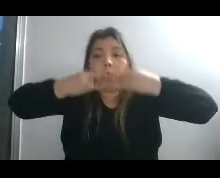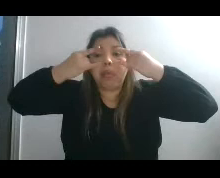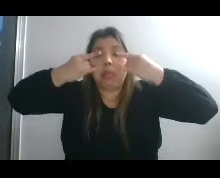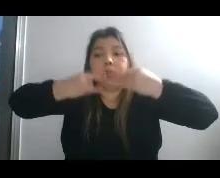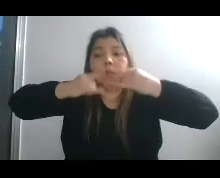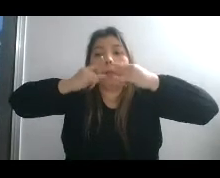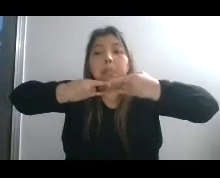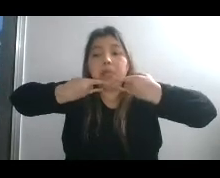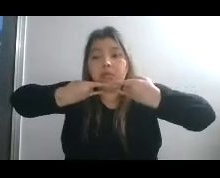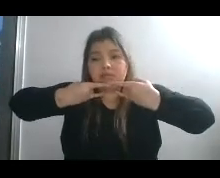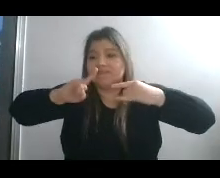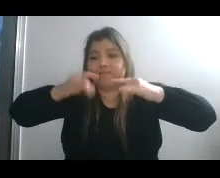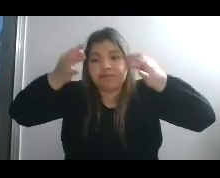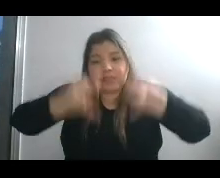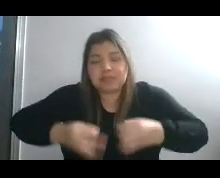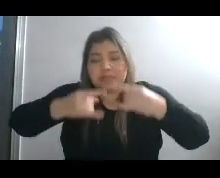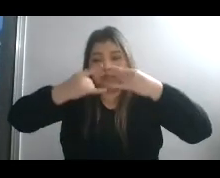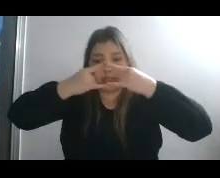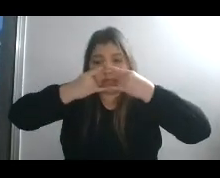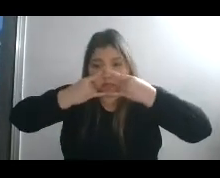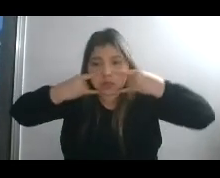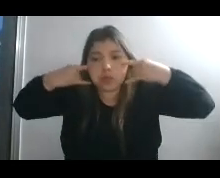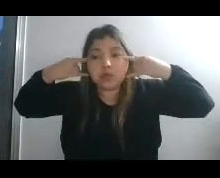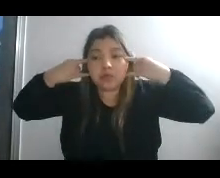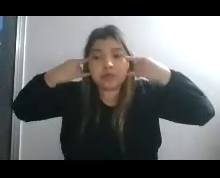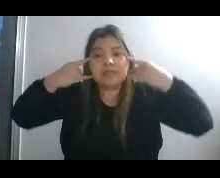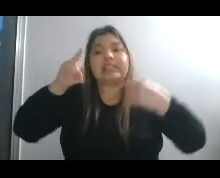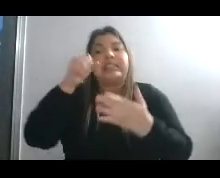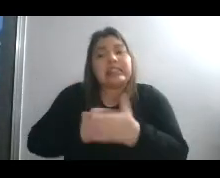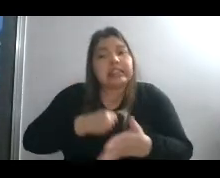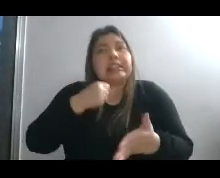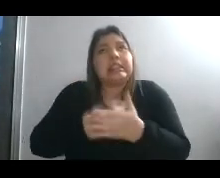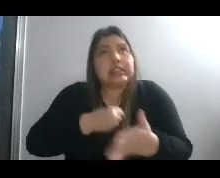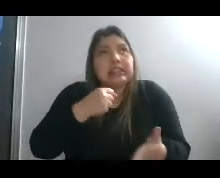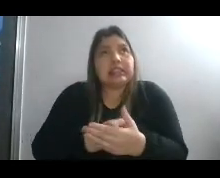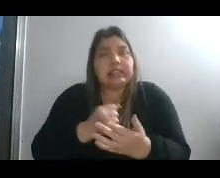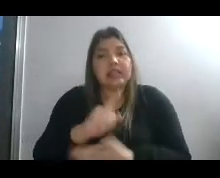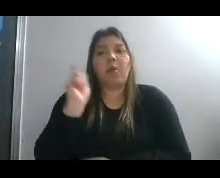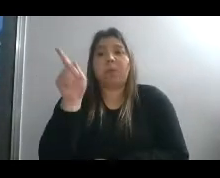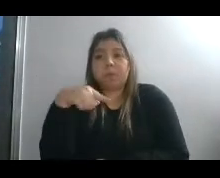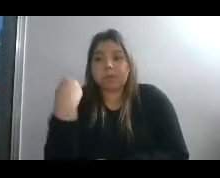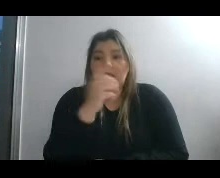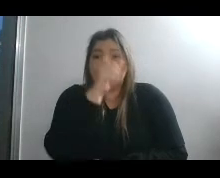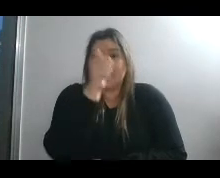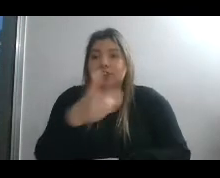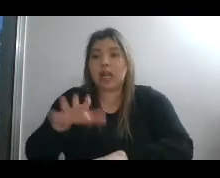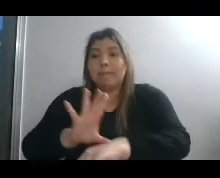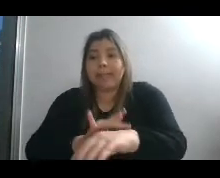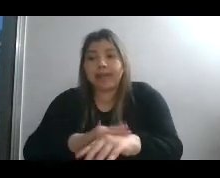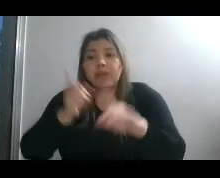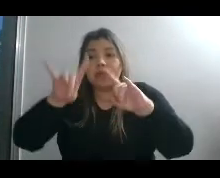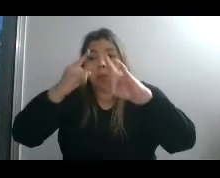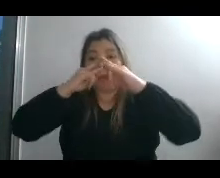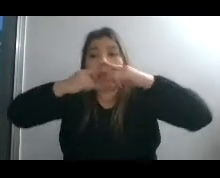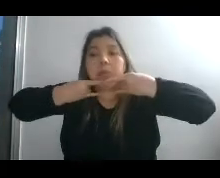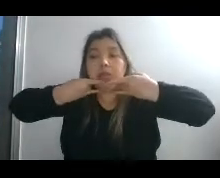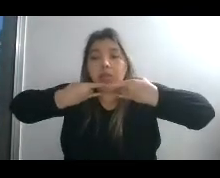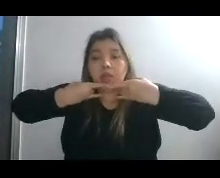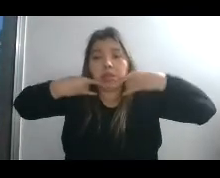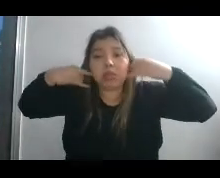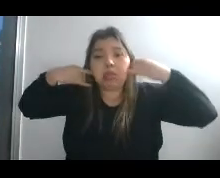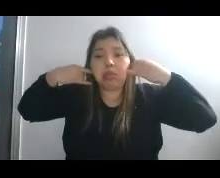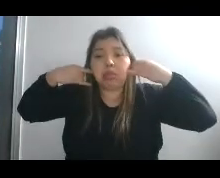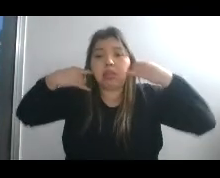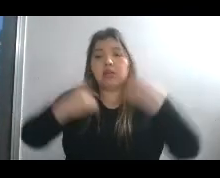reforzarlo mucho, incluso en el personal de la salud, porque se nos vuelve paisaje y somos felices utilizando mal la mascarilla y nos